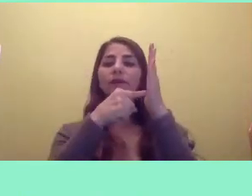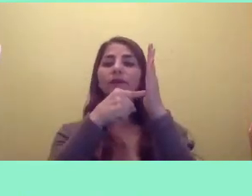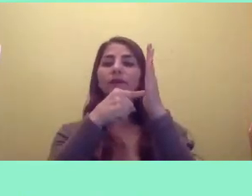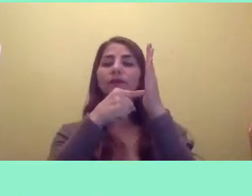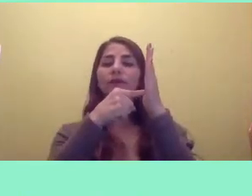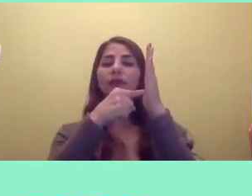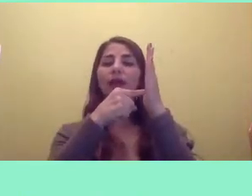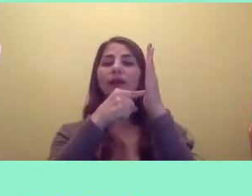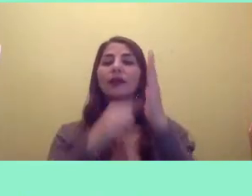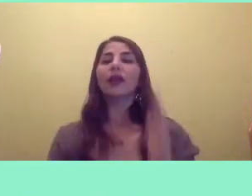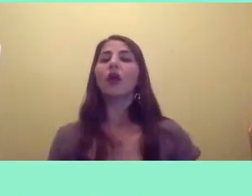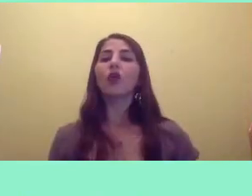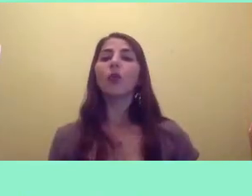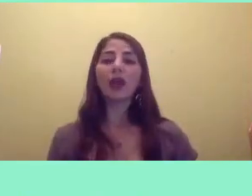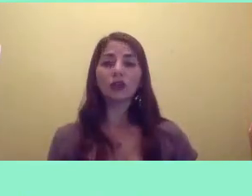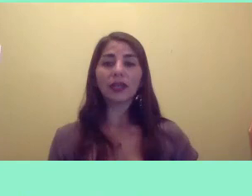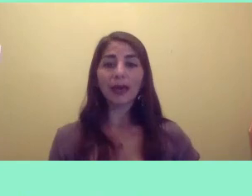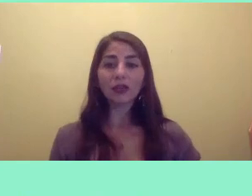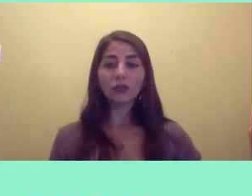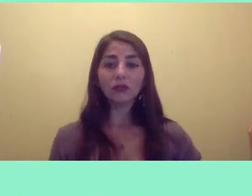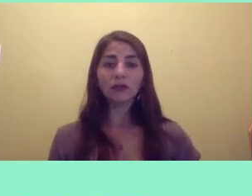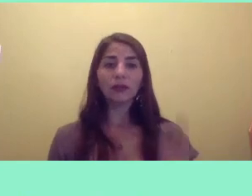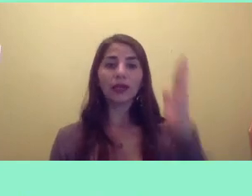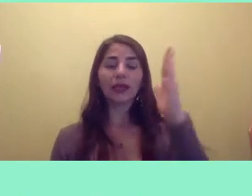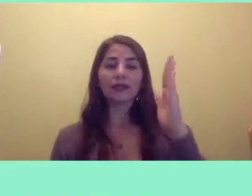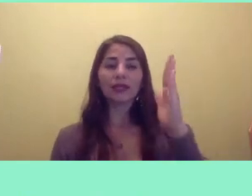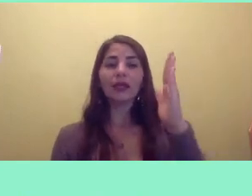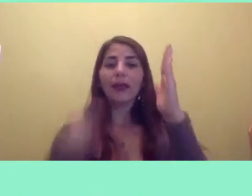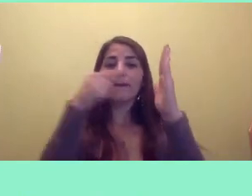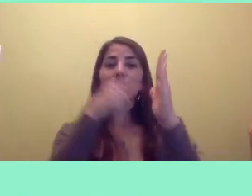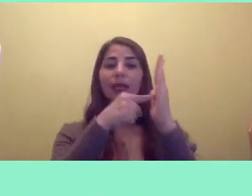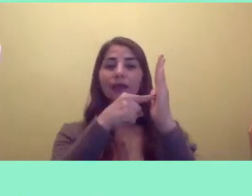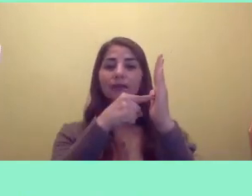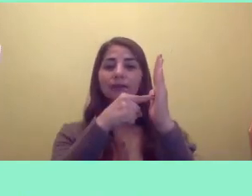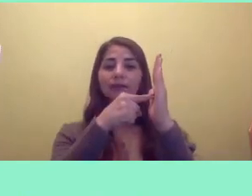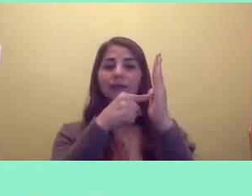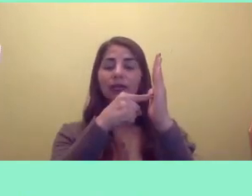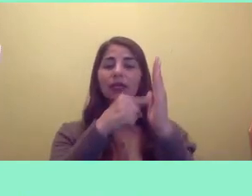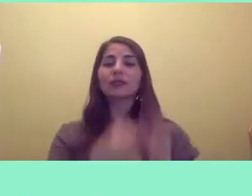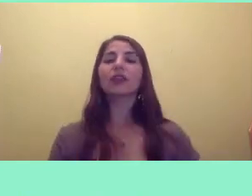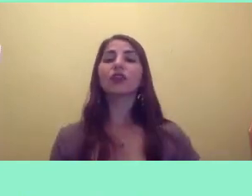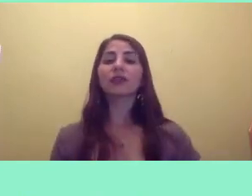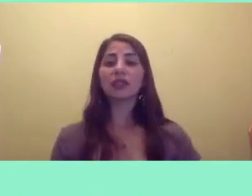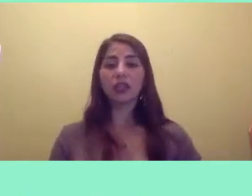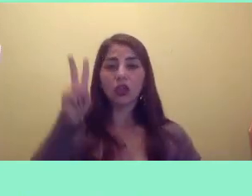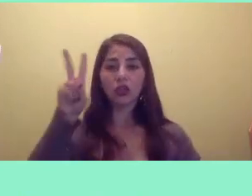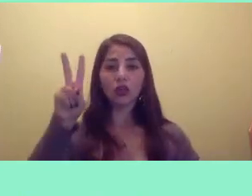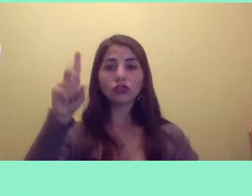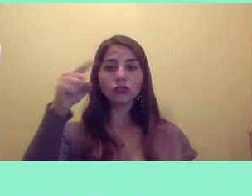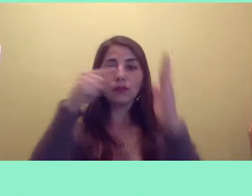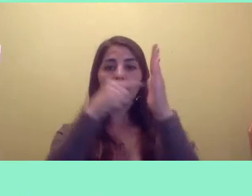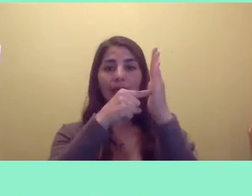5000. ¿Ya? Ocupo la otra mano para decir 1000. Si quiero